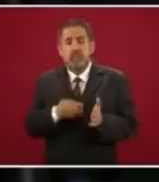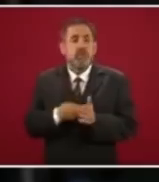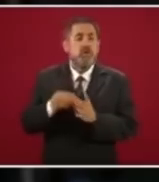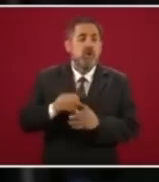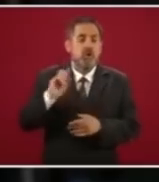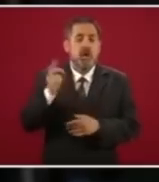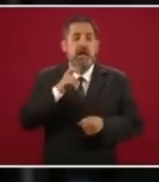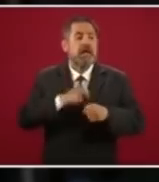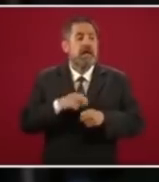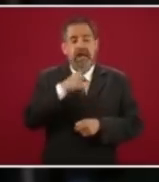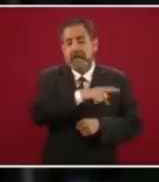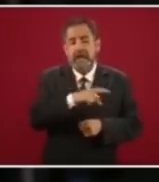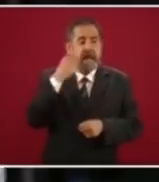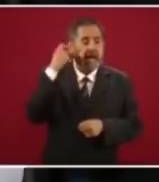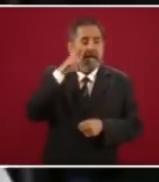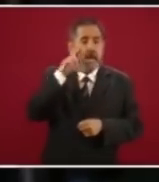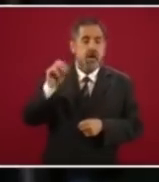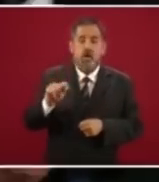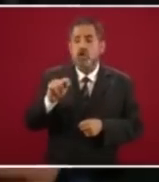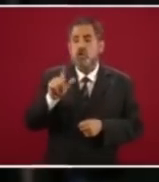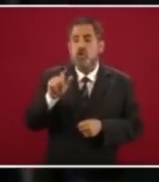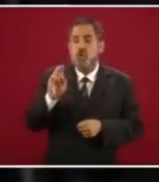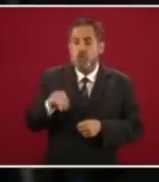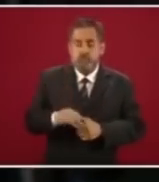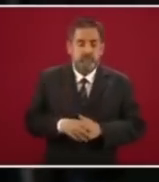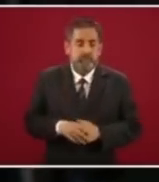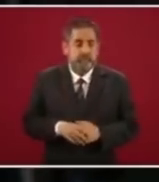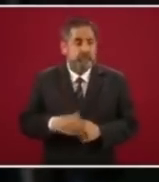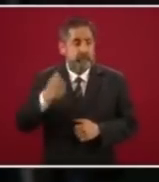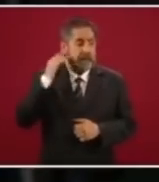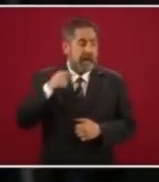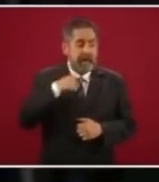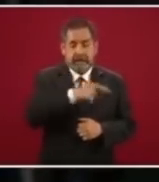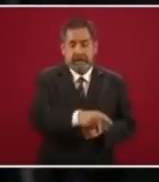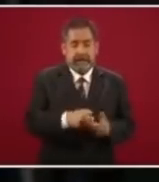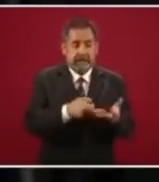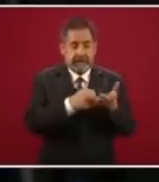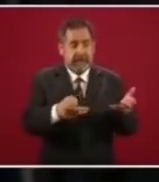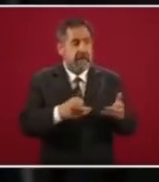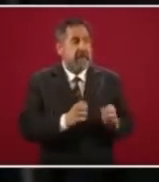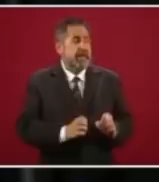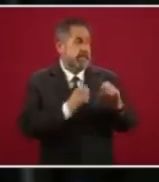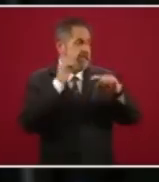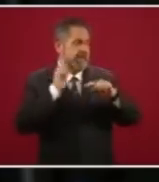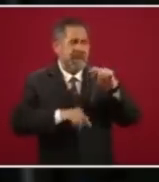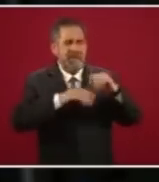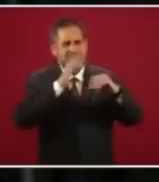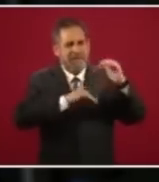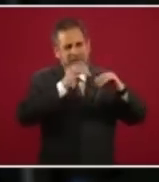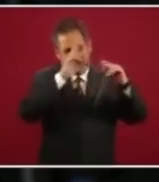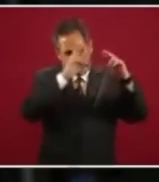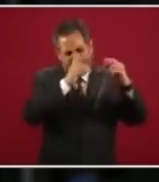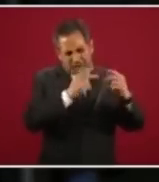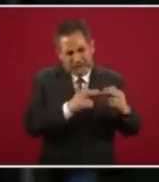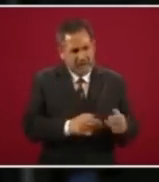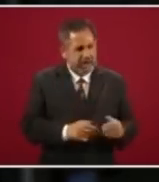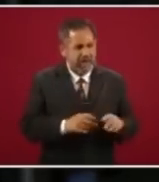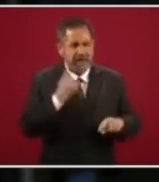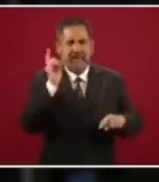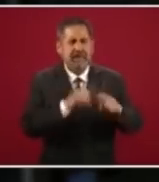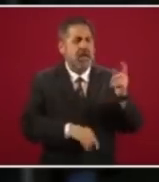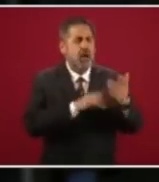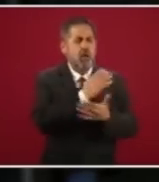Roo. Estos predios, después de haber sido demolidos, se readjudicaron